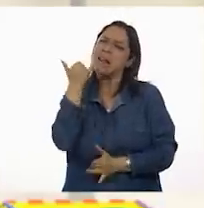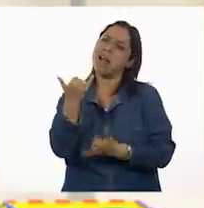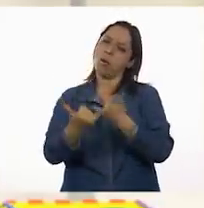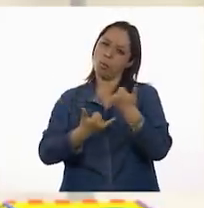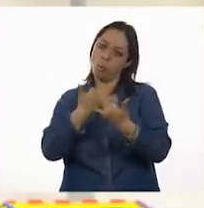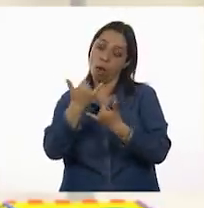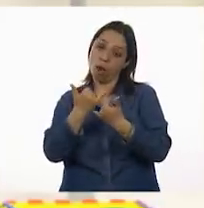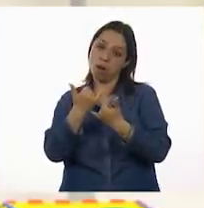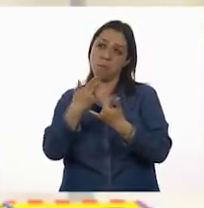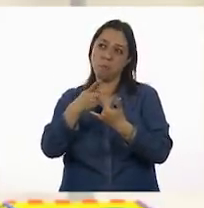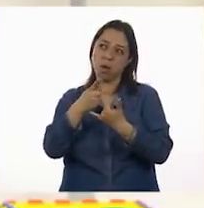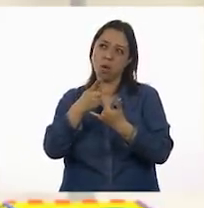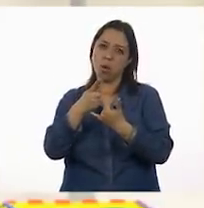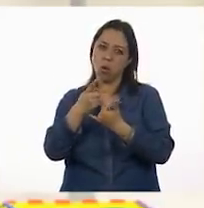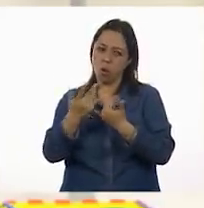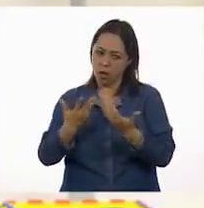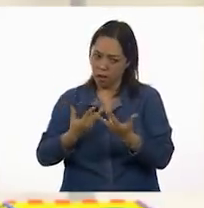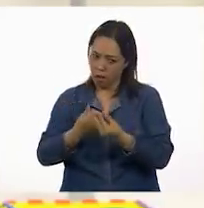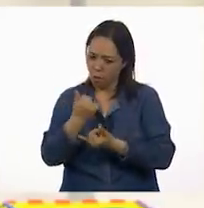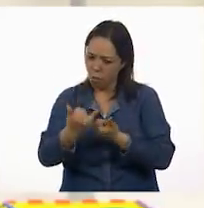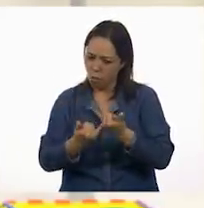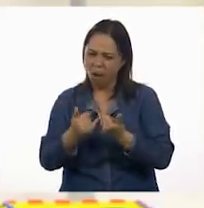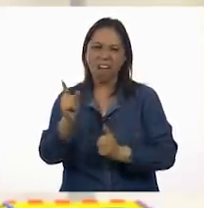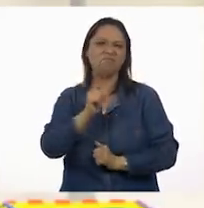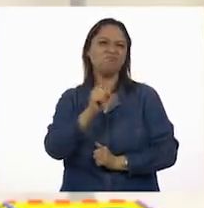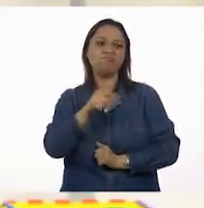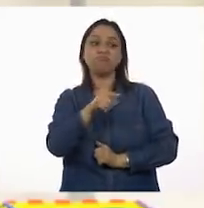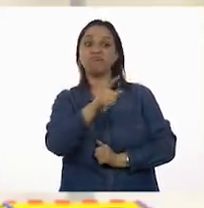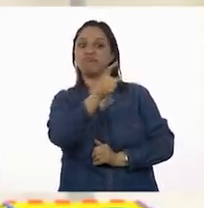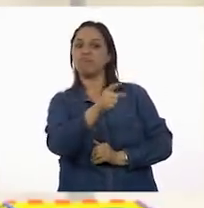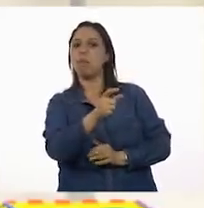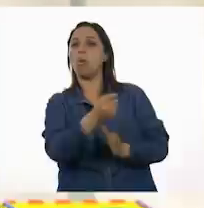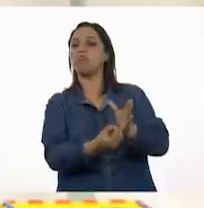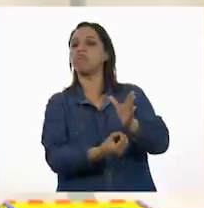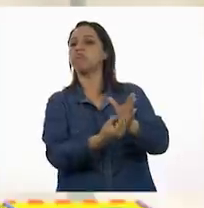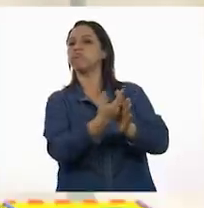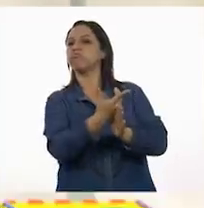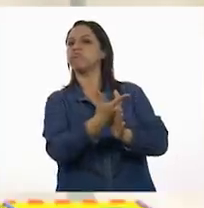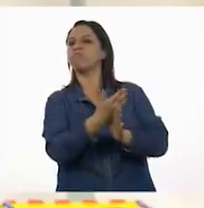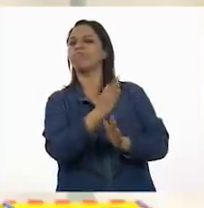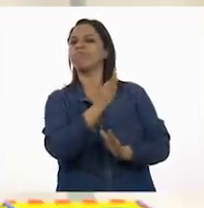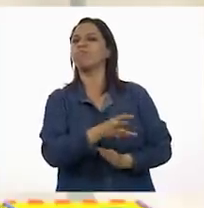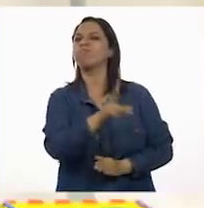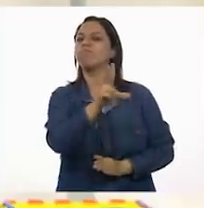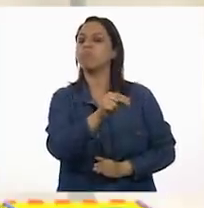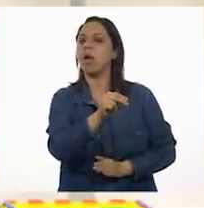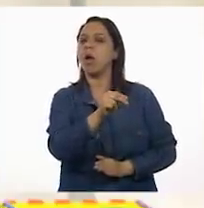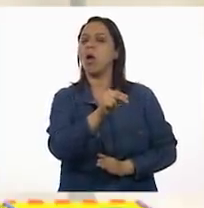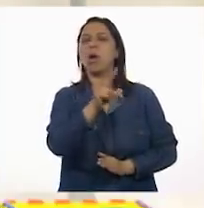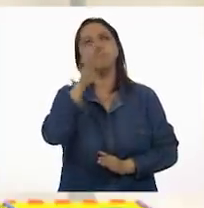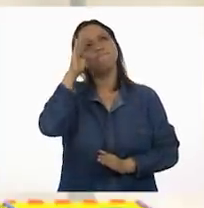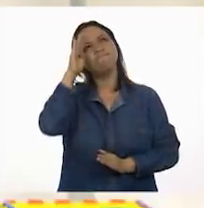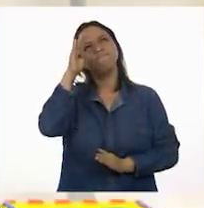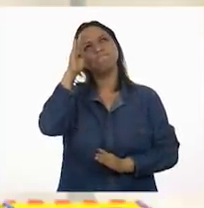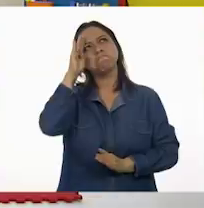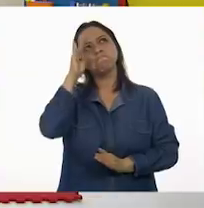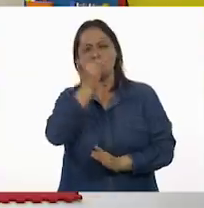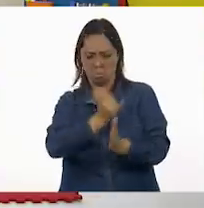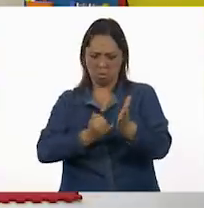no jugaba porque no aceptaba al niño nuevo, hasta que se atrevió a convivir con el otro